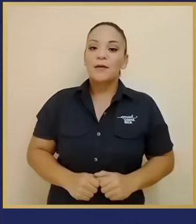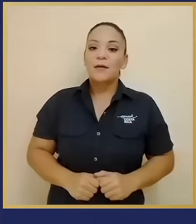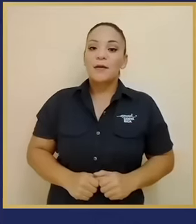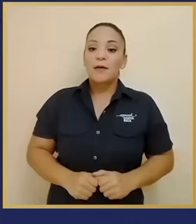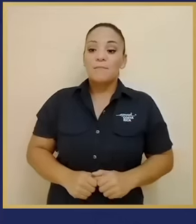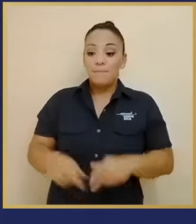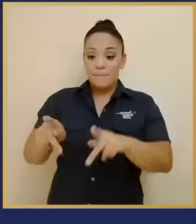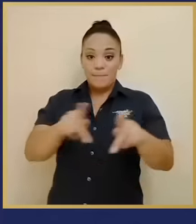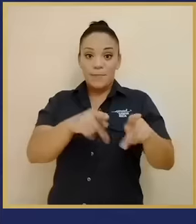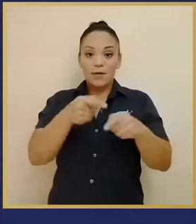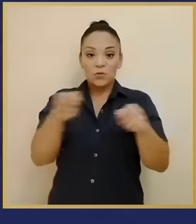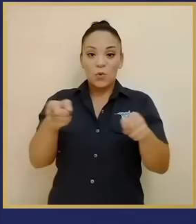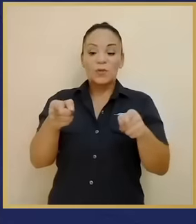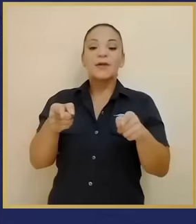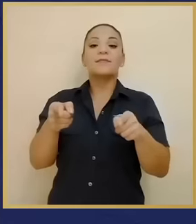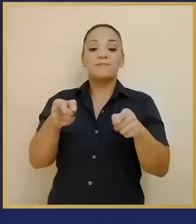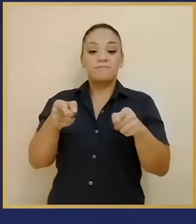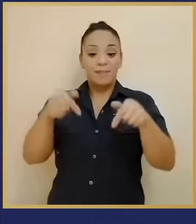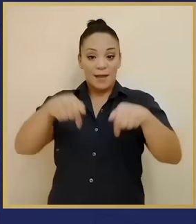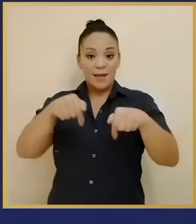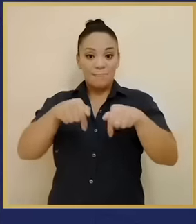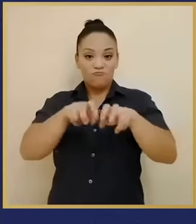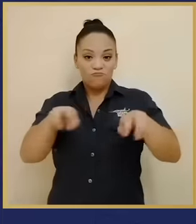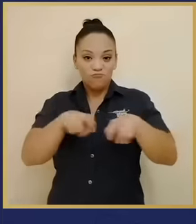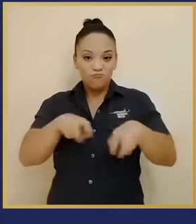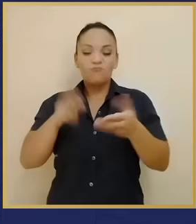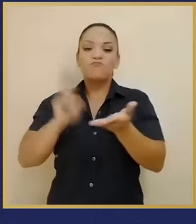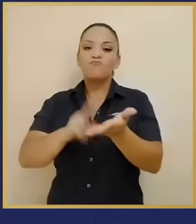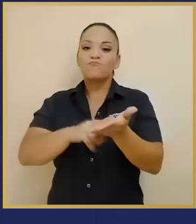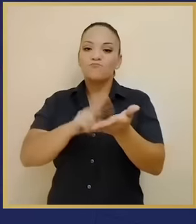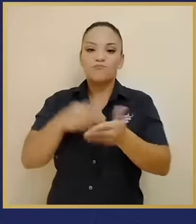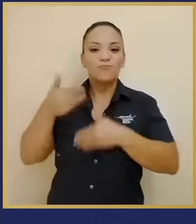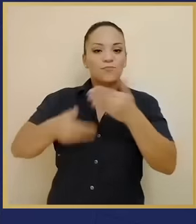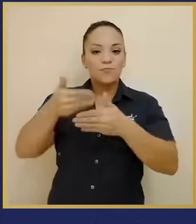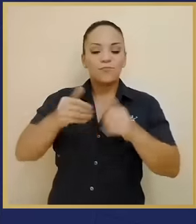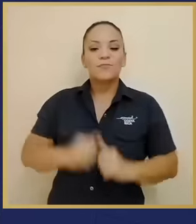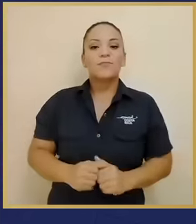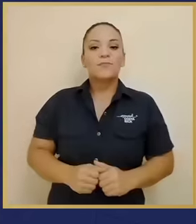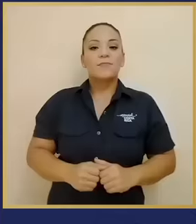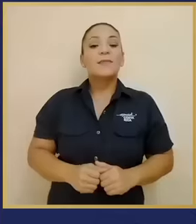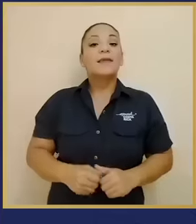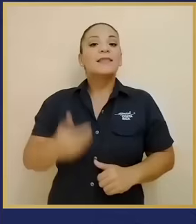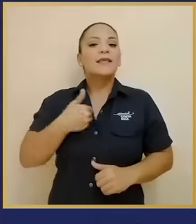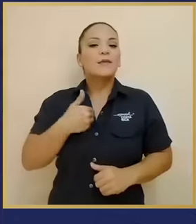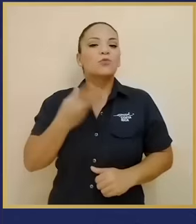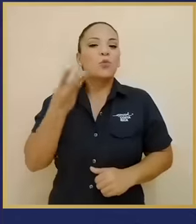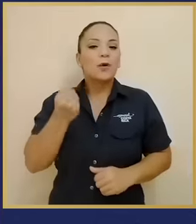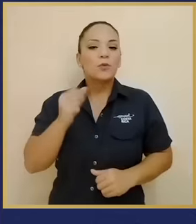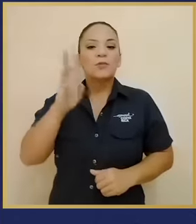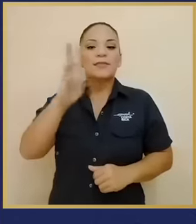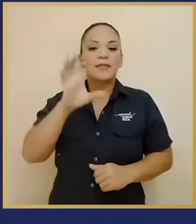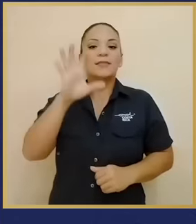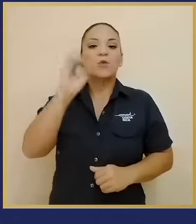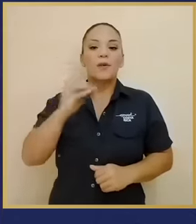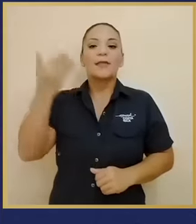está representado hoy acá con el proceso de reclutamiento que se ha venido desarrollando, donde hoy tenemos